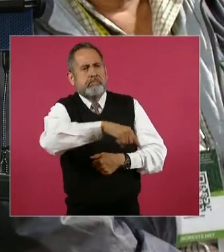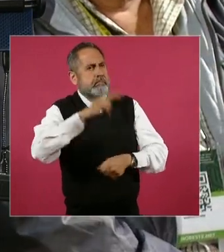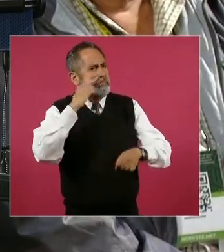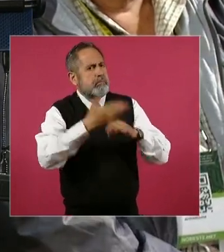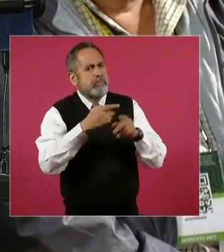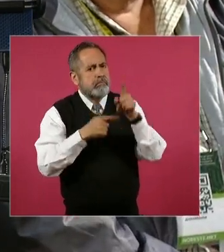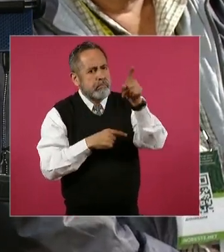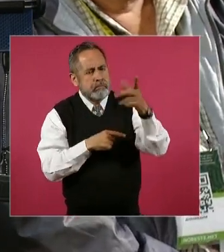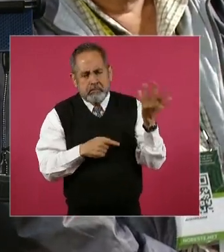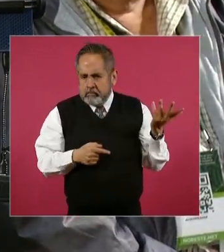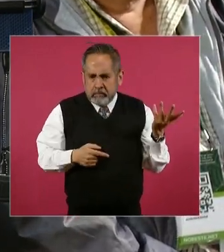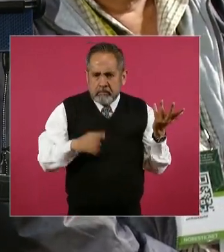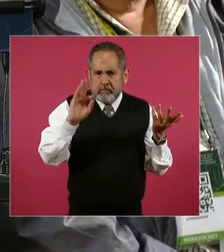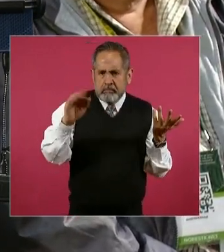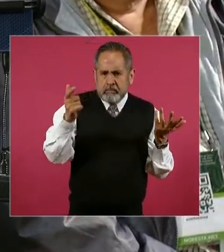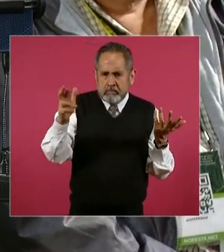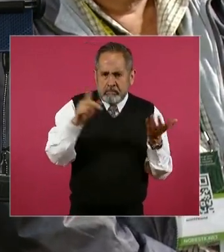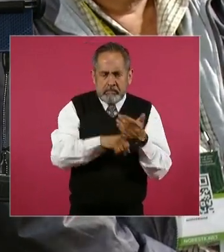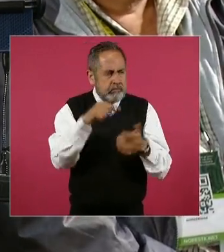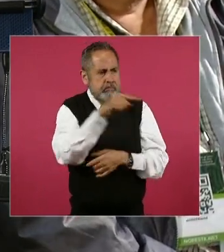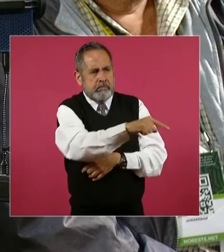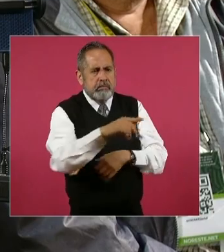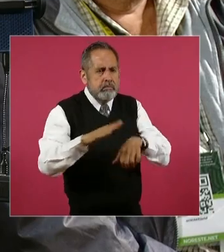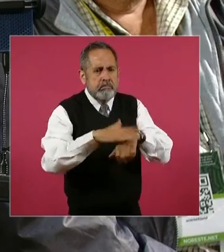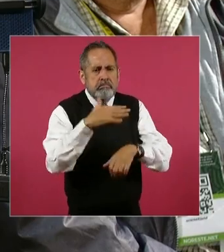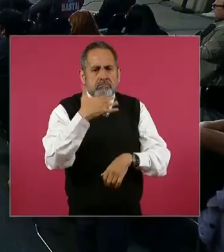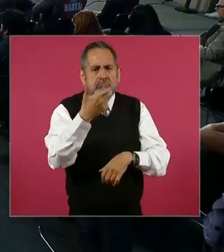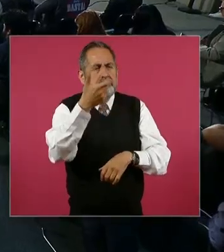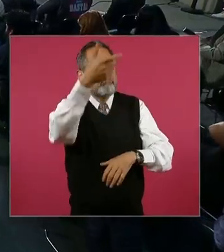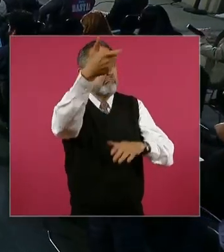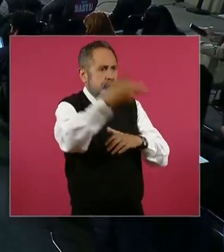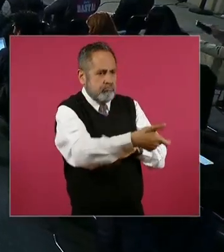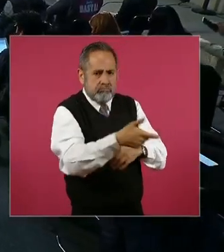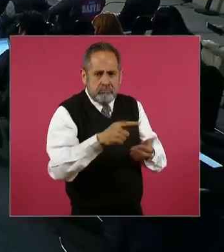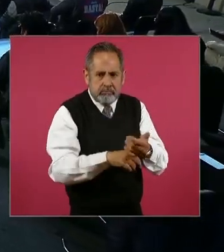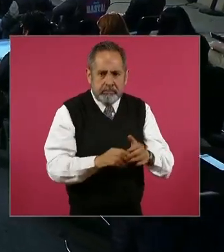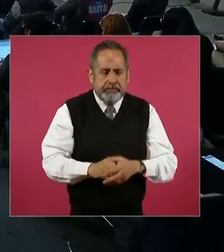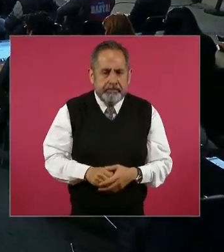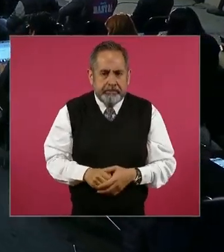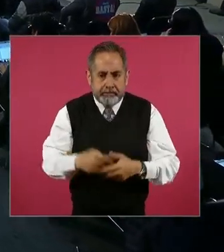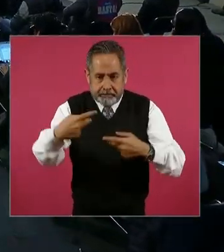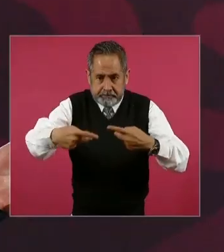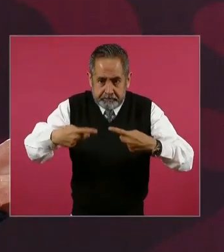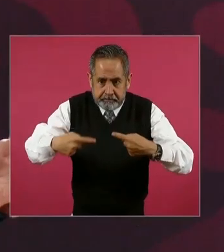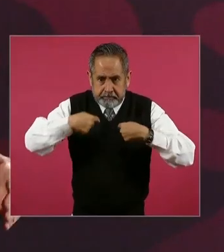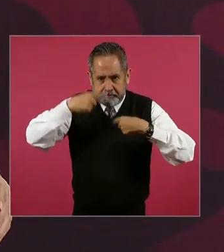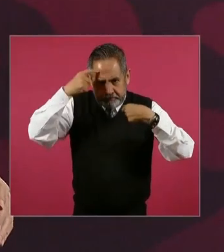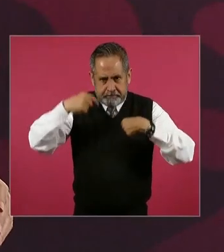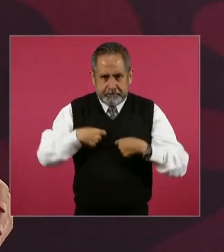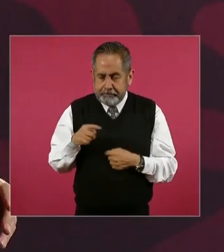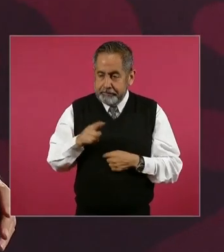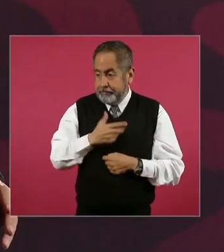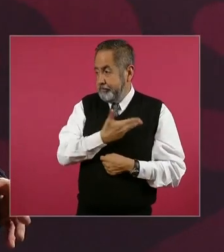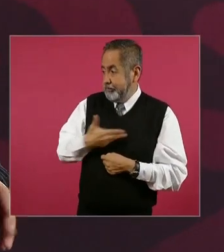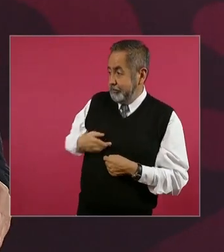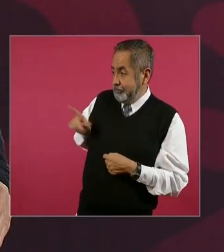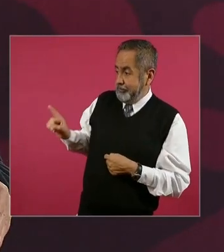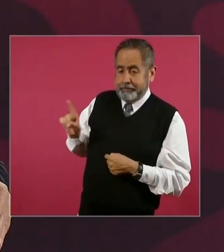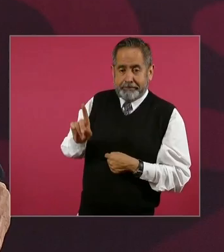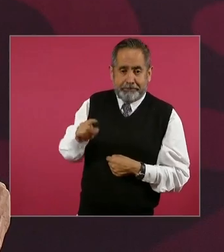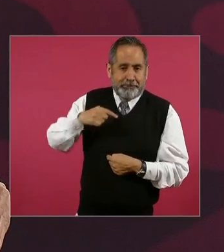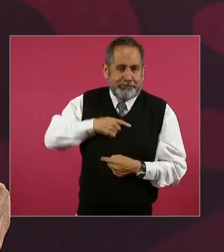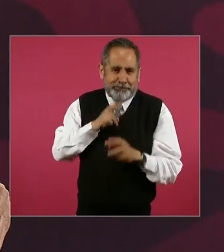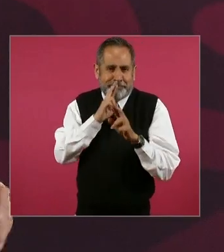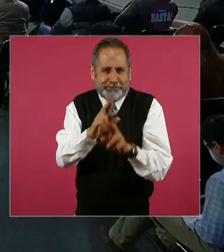responsabilidades ante la fiscalía general de la república bueno esa pregunta es para el presidente obviamente está aquí presente no la puedo yo